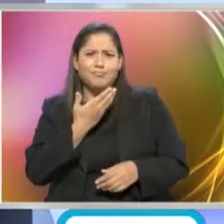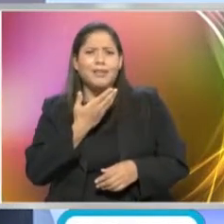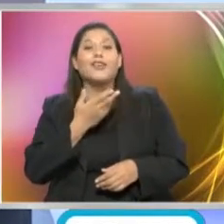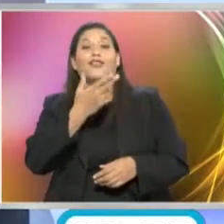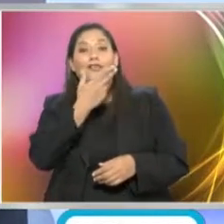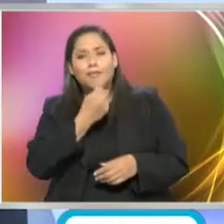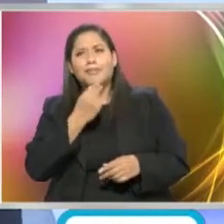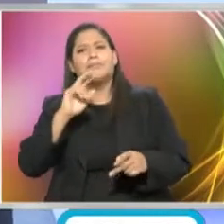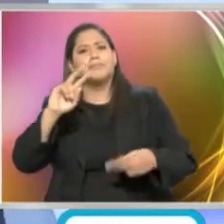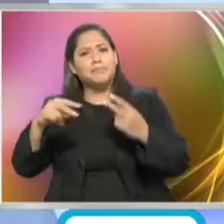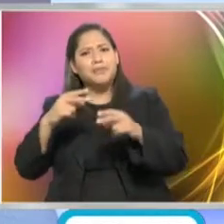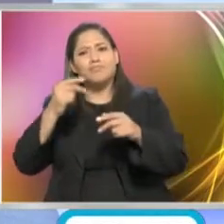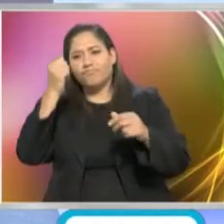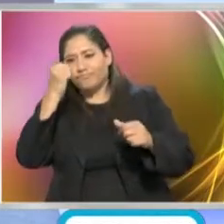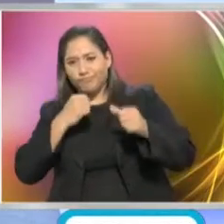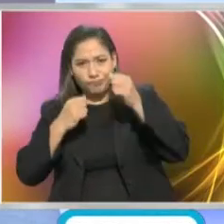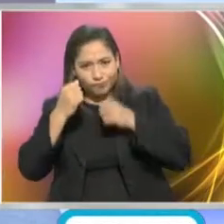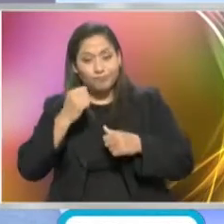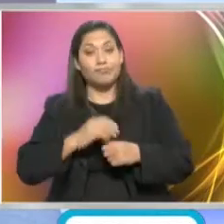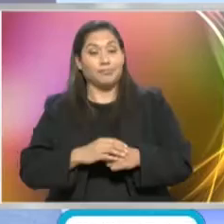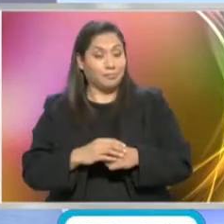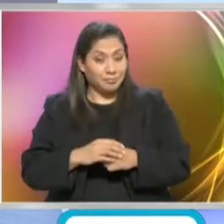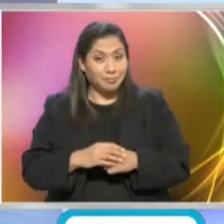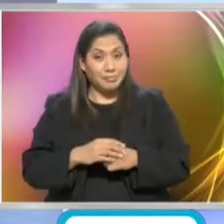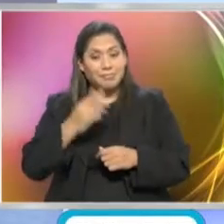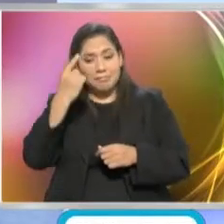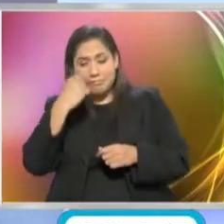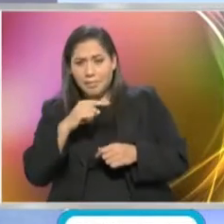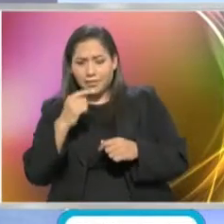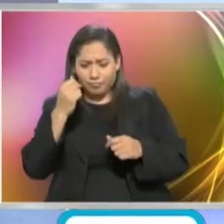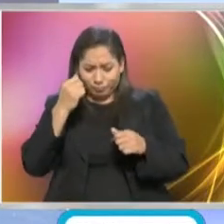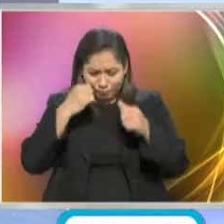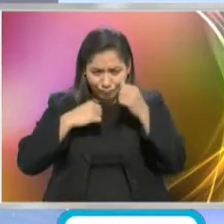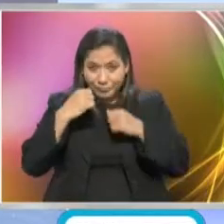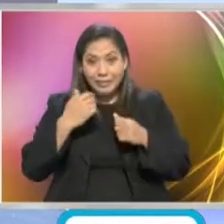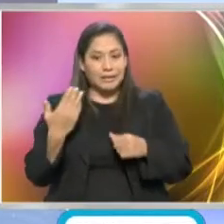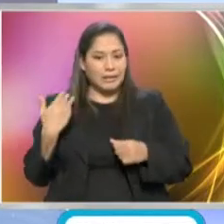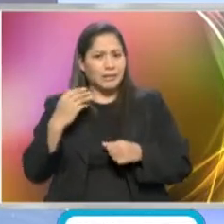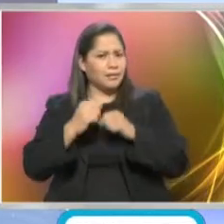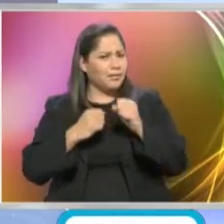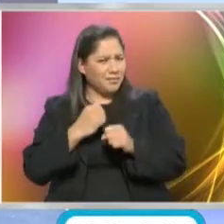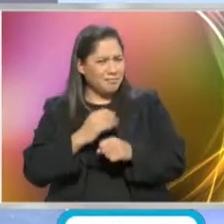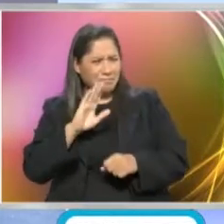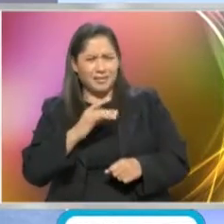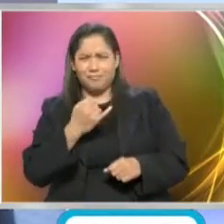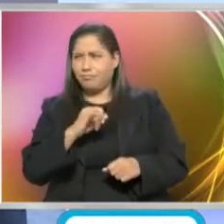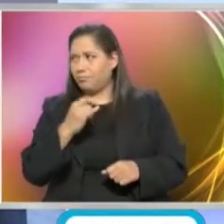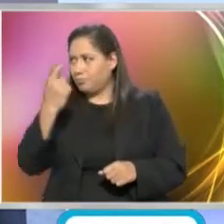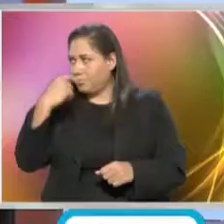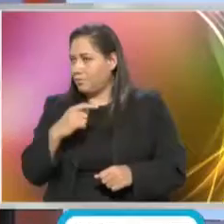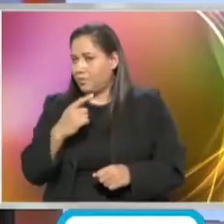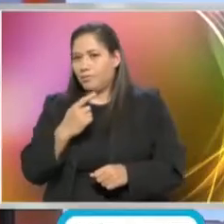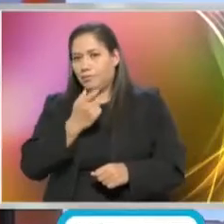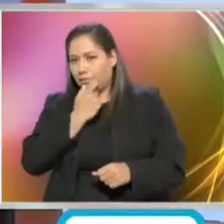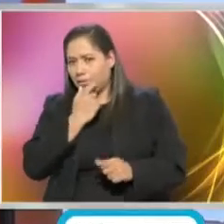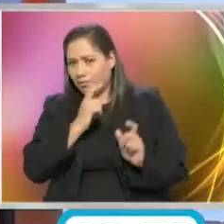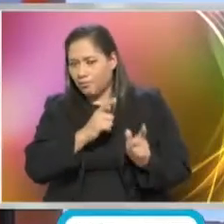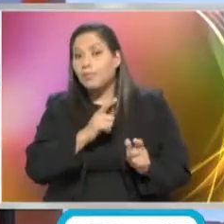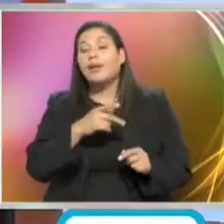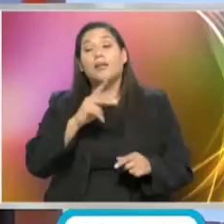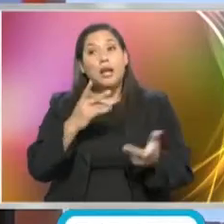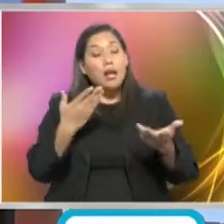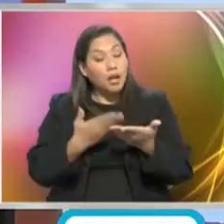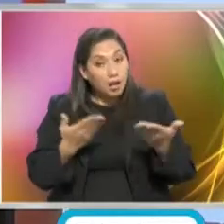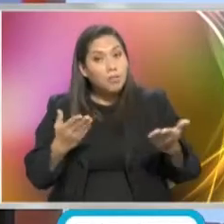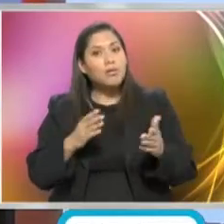hombres acudiendo a un procedimiento de cirugía estética, cosa que hace unos años podría parecer inaudito, pero que en la actualidad es incluso